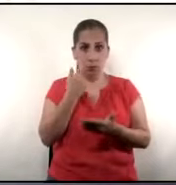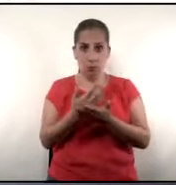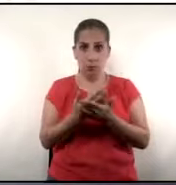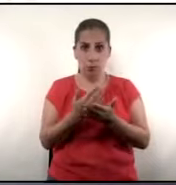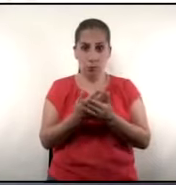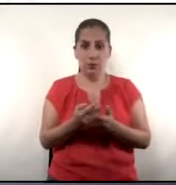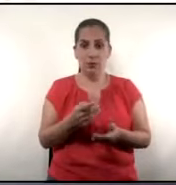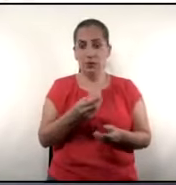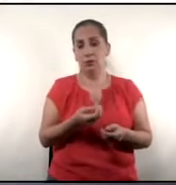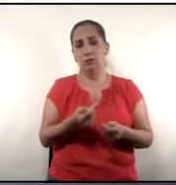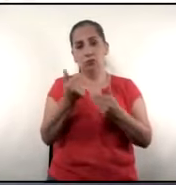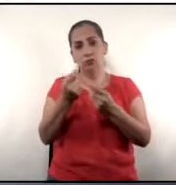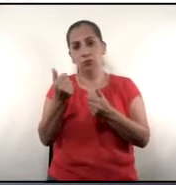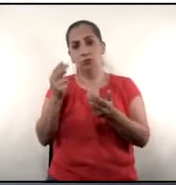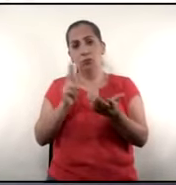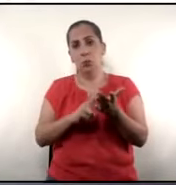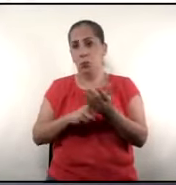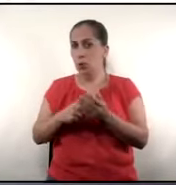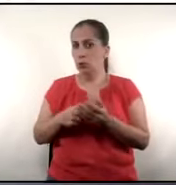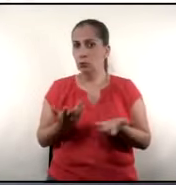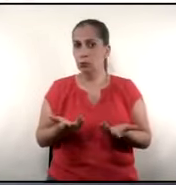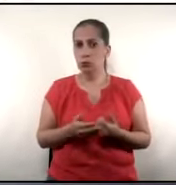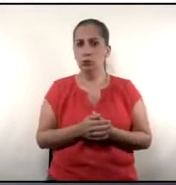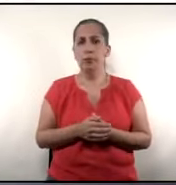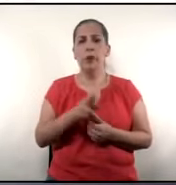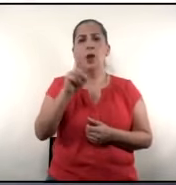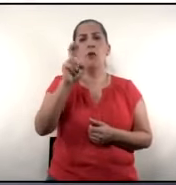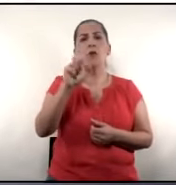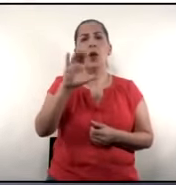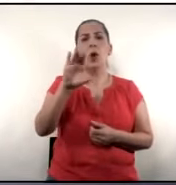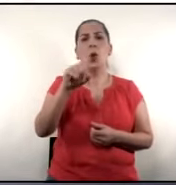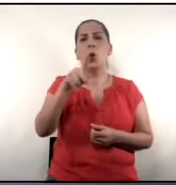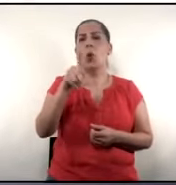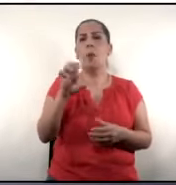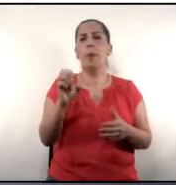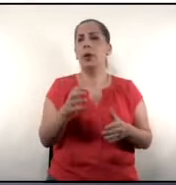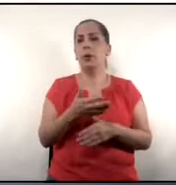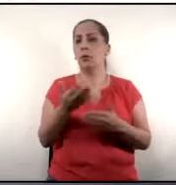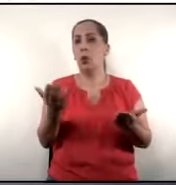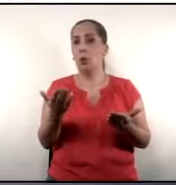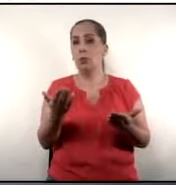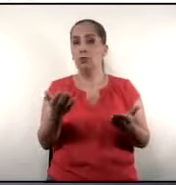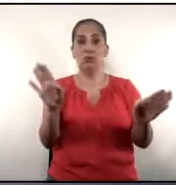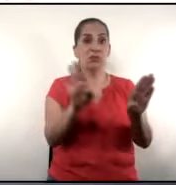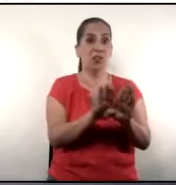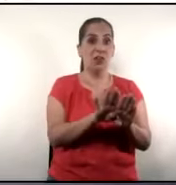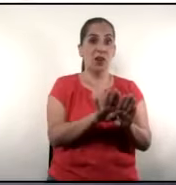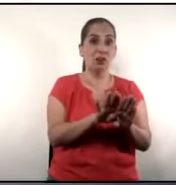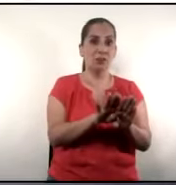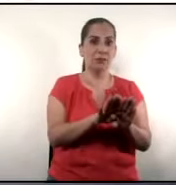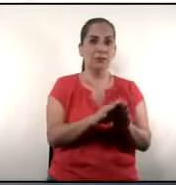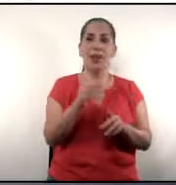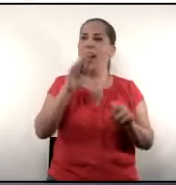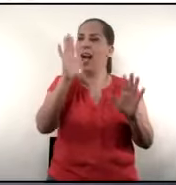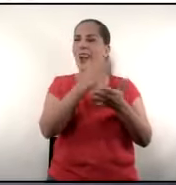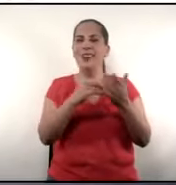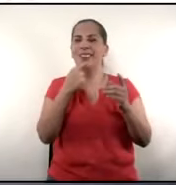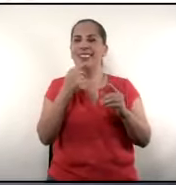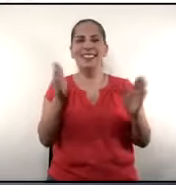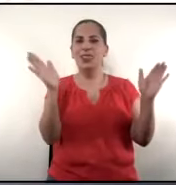serie de impuestos. Con Recope, ¿es cuál el camino? ¿Es cerrarlo? Sin Recope habrá paraíso, decían